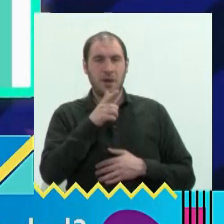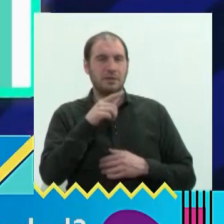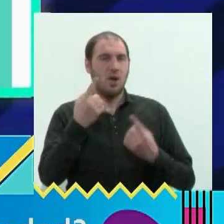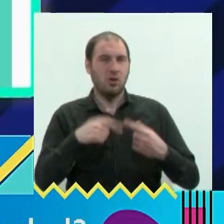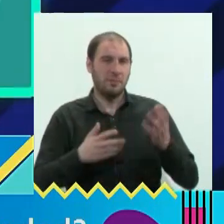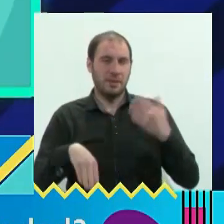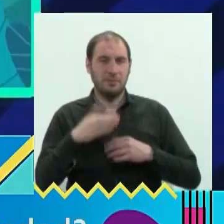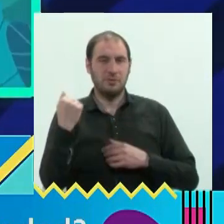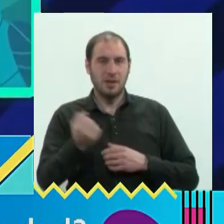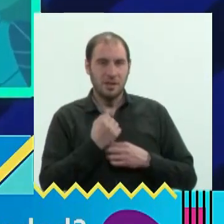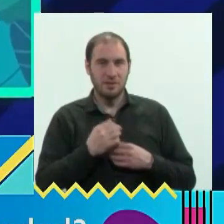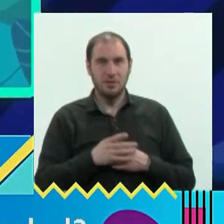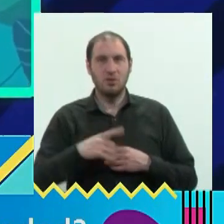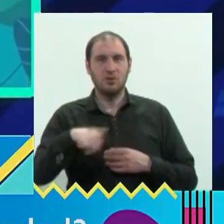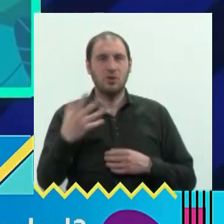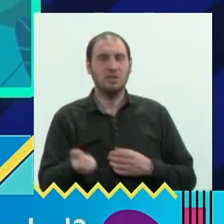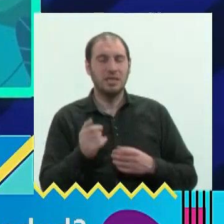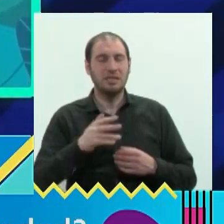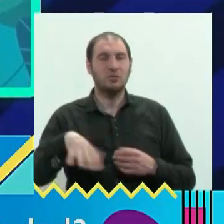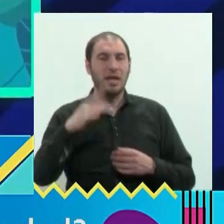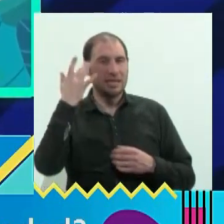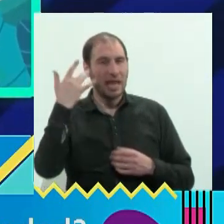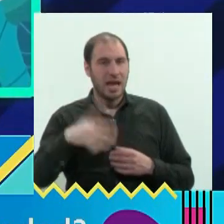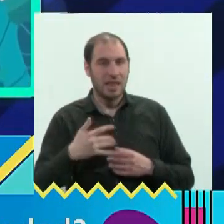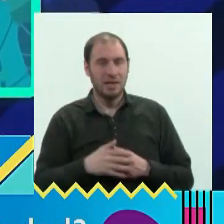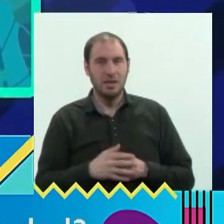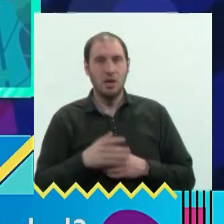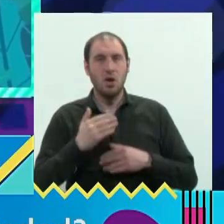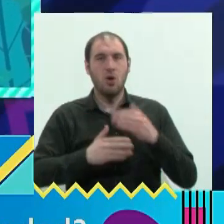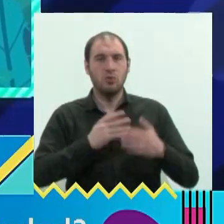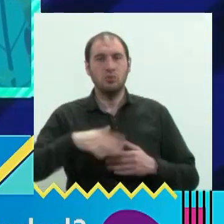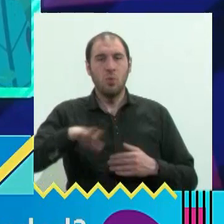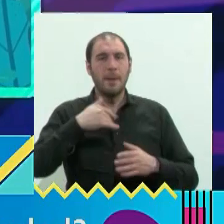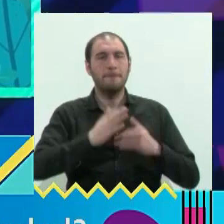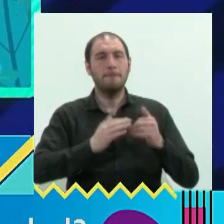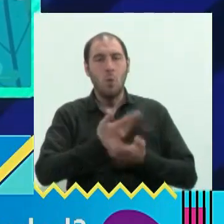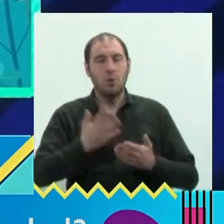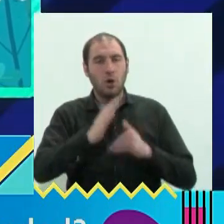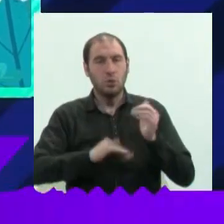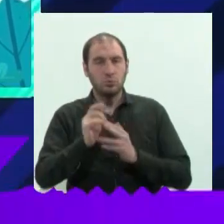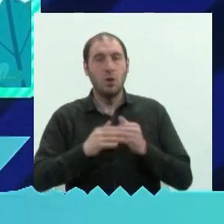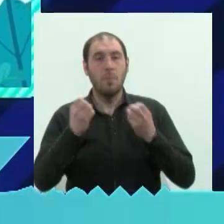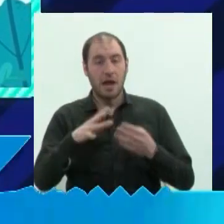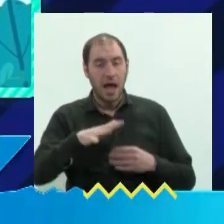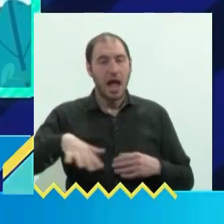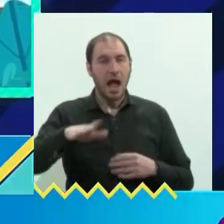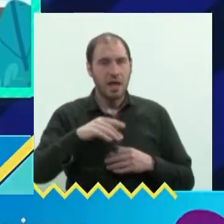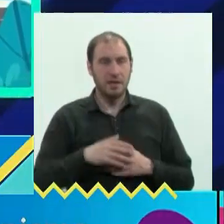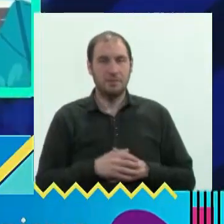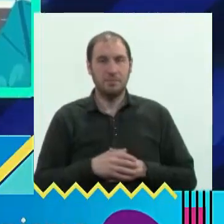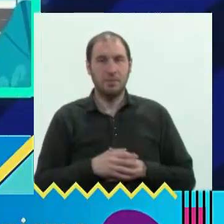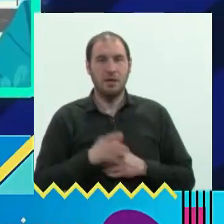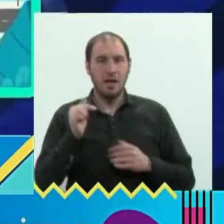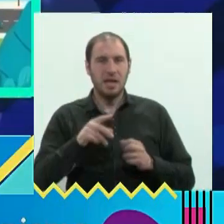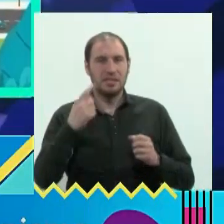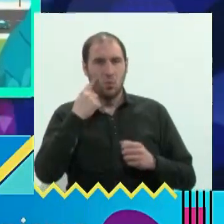cosas fundamentales que tenemos para lograr una ciudad inteligente es la construcción del espacio público, ¿no? Porque ahí es donde se juega mucho